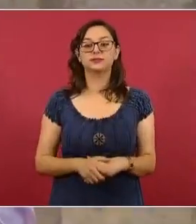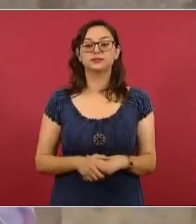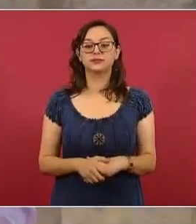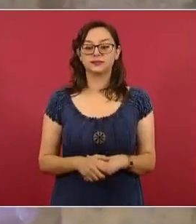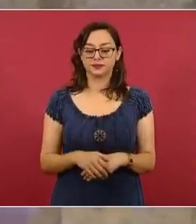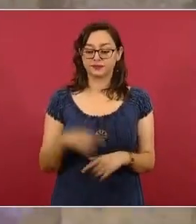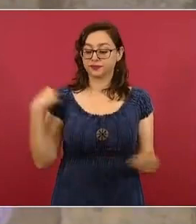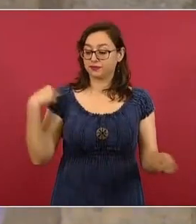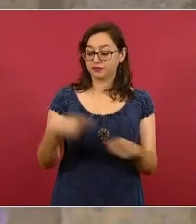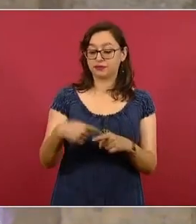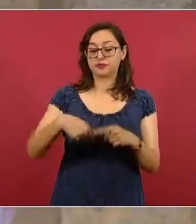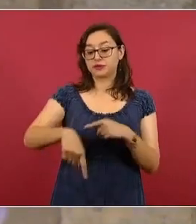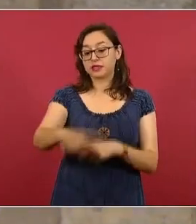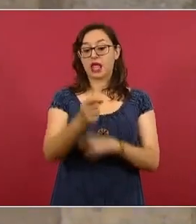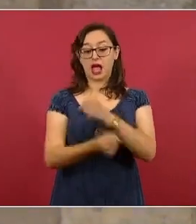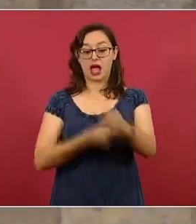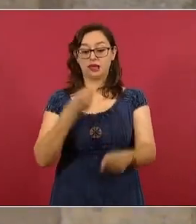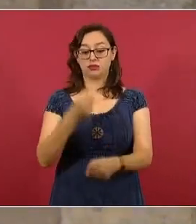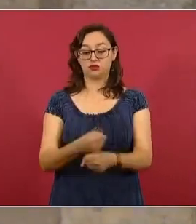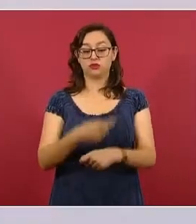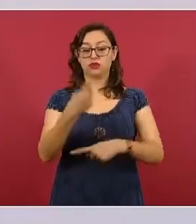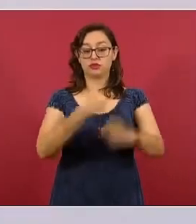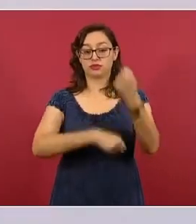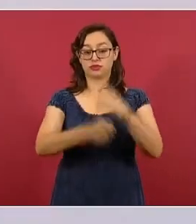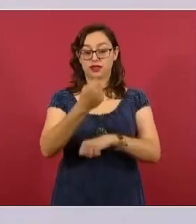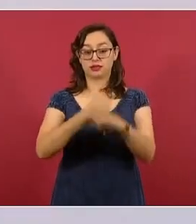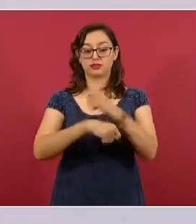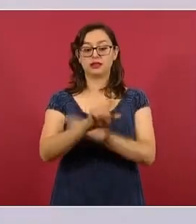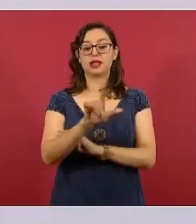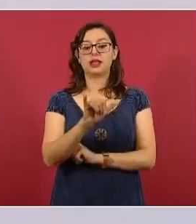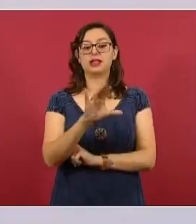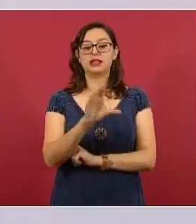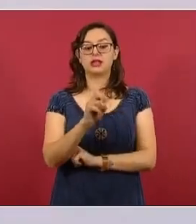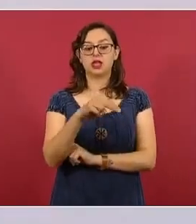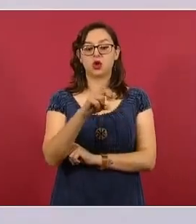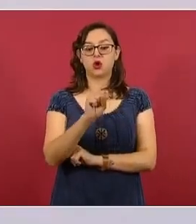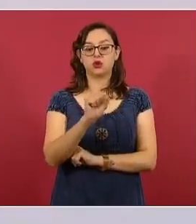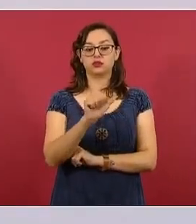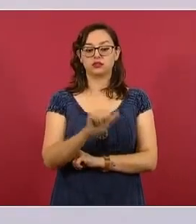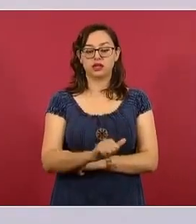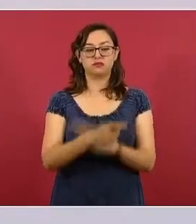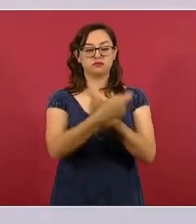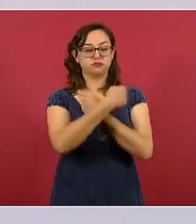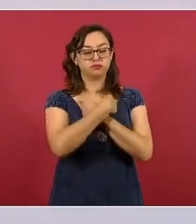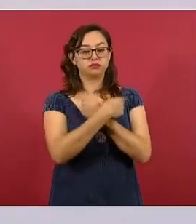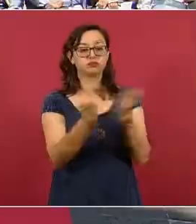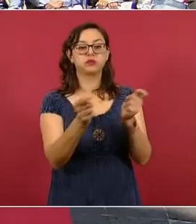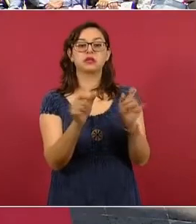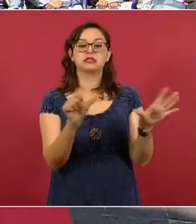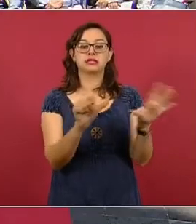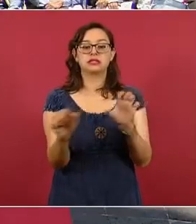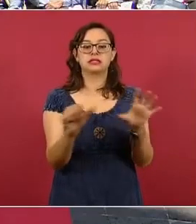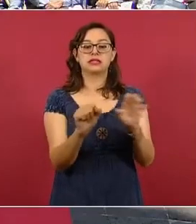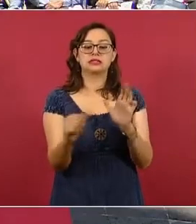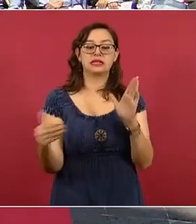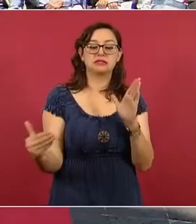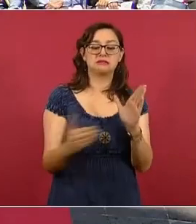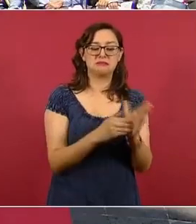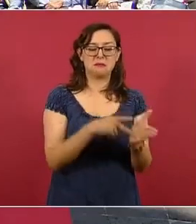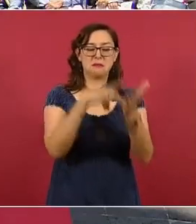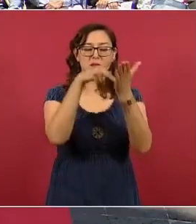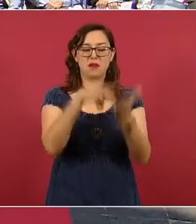va a distribuir a través de sus tiendas, de sus más de 24,000 tiendas, 600,000 toneladas de